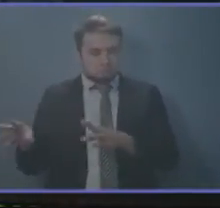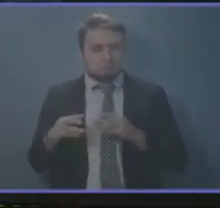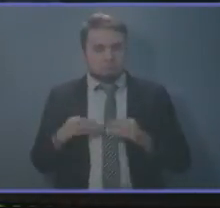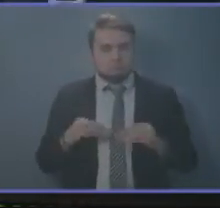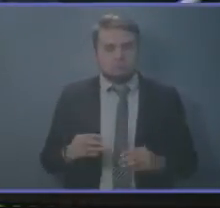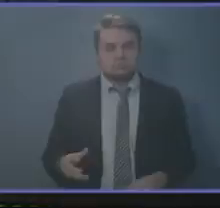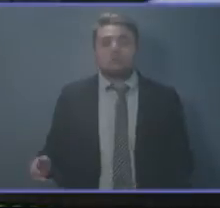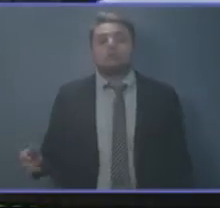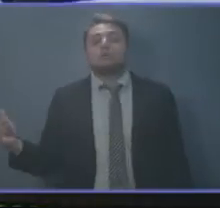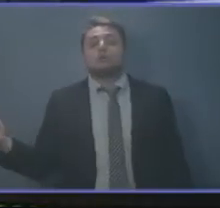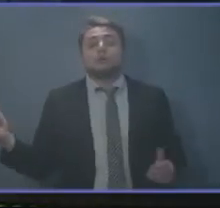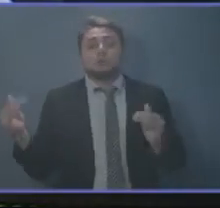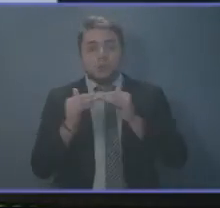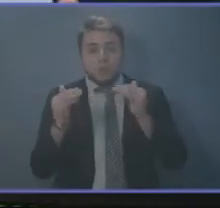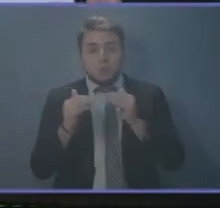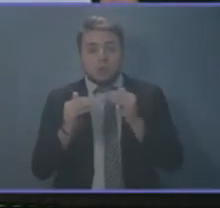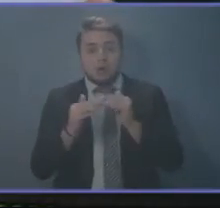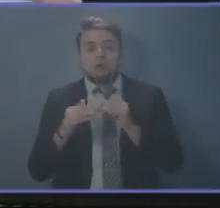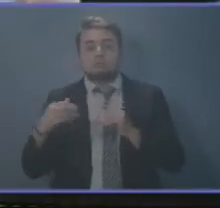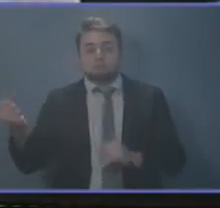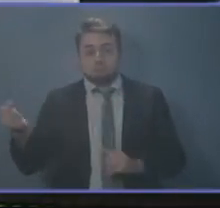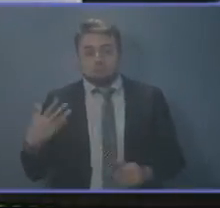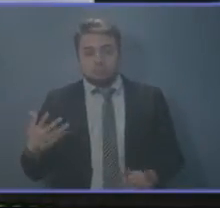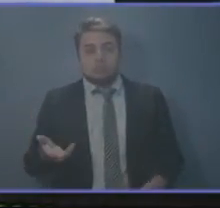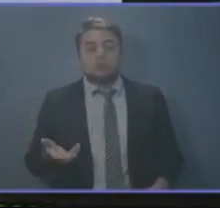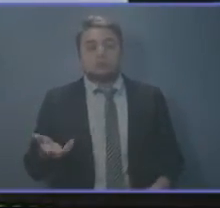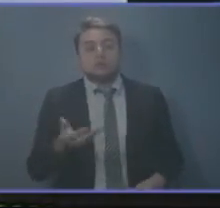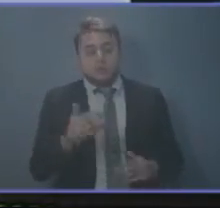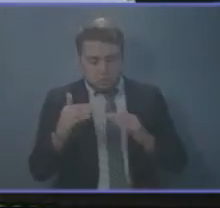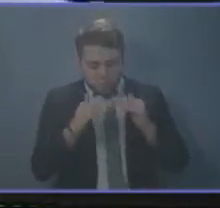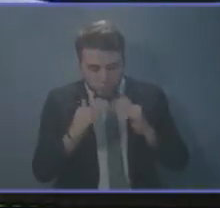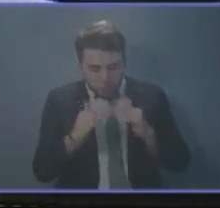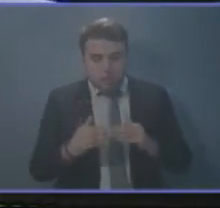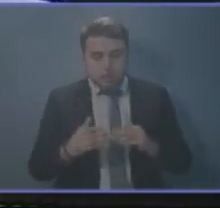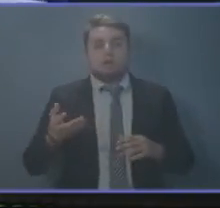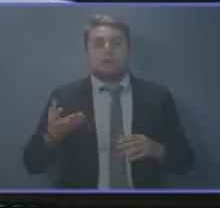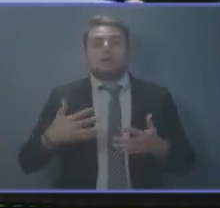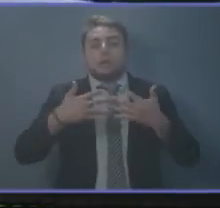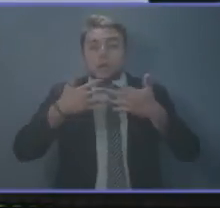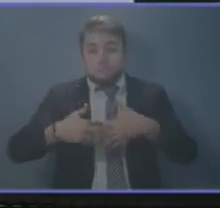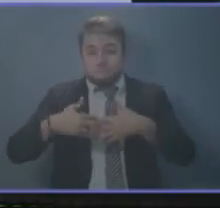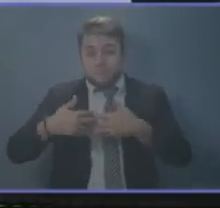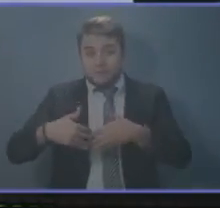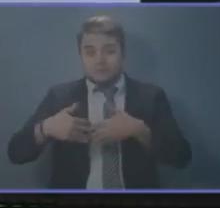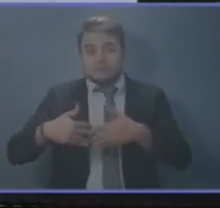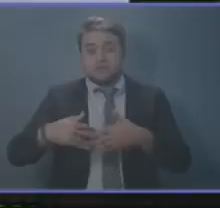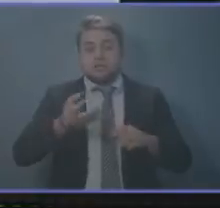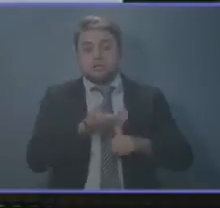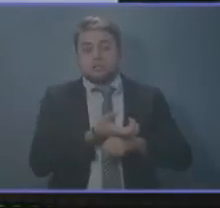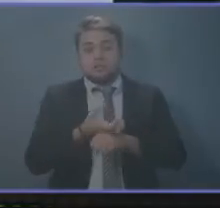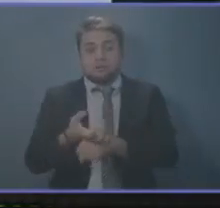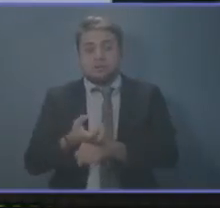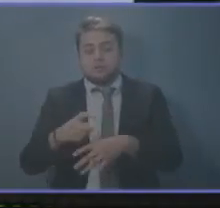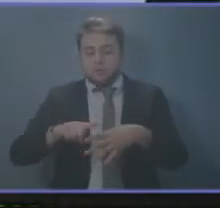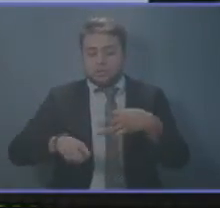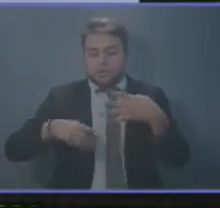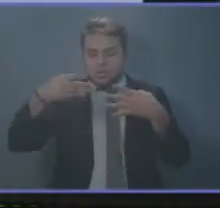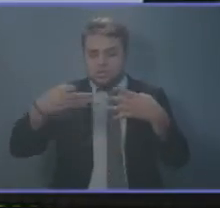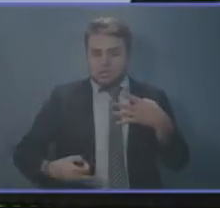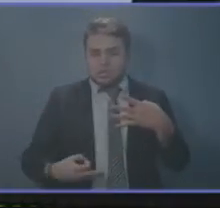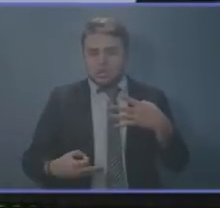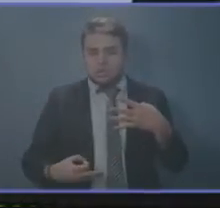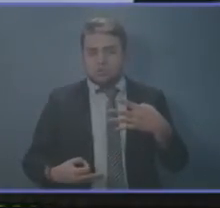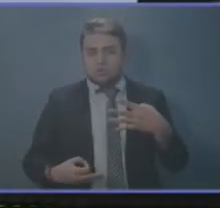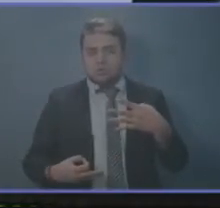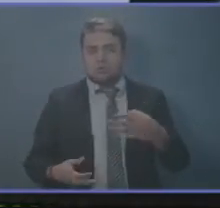nos expresan que como empresas del transporte también tenemos normas internas y cumplimos todos